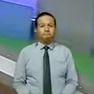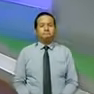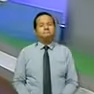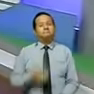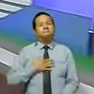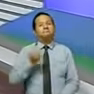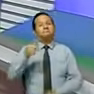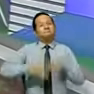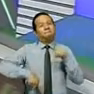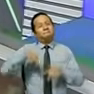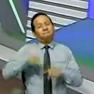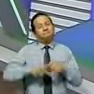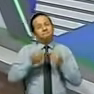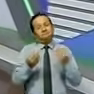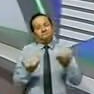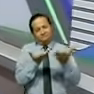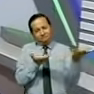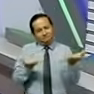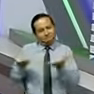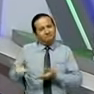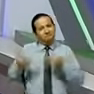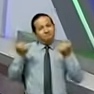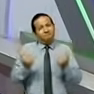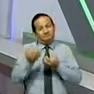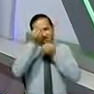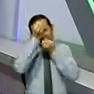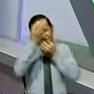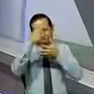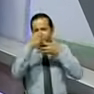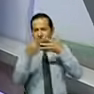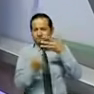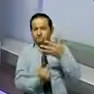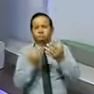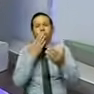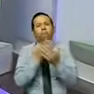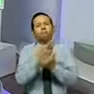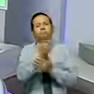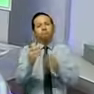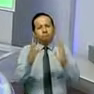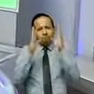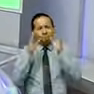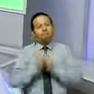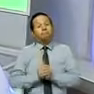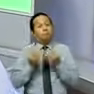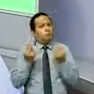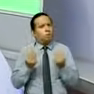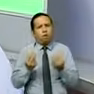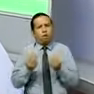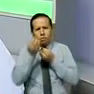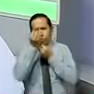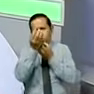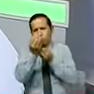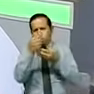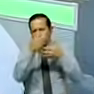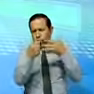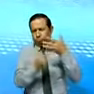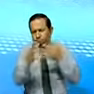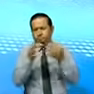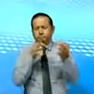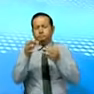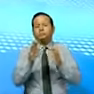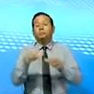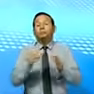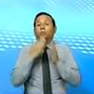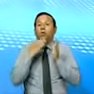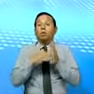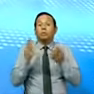Hola, ¿qué tal, amigos? Bienvenidos a la presente emisión informativa. Gracias por estar con nosotros. Vamos rápidamente con la información. Les contamos que el